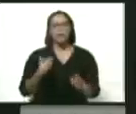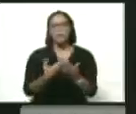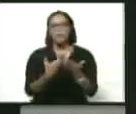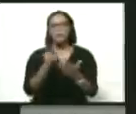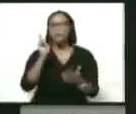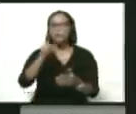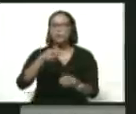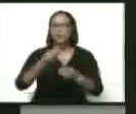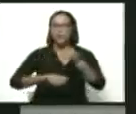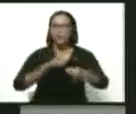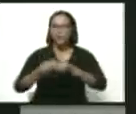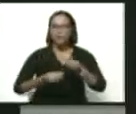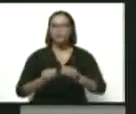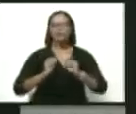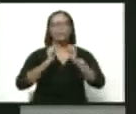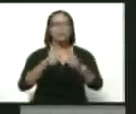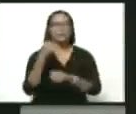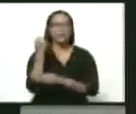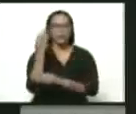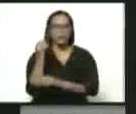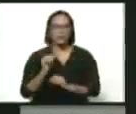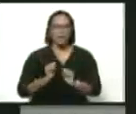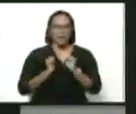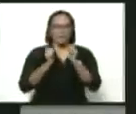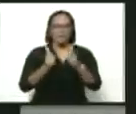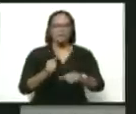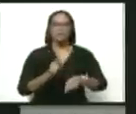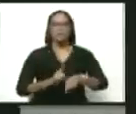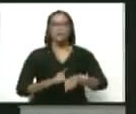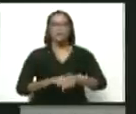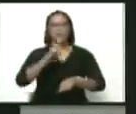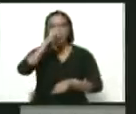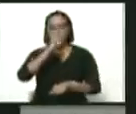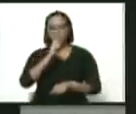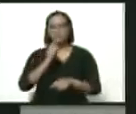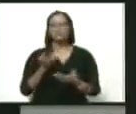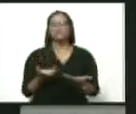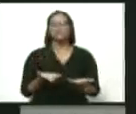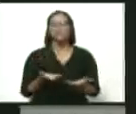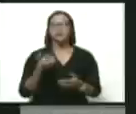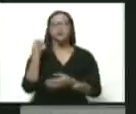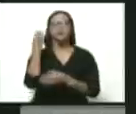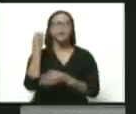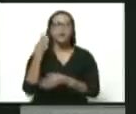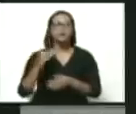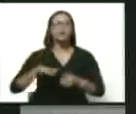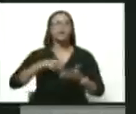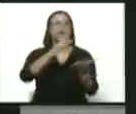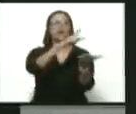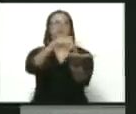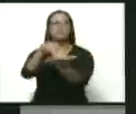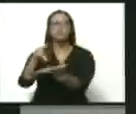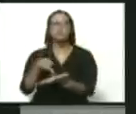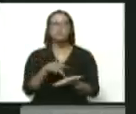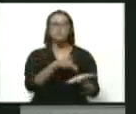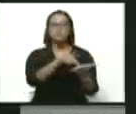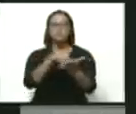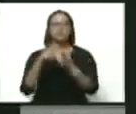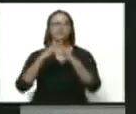hizo es que comenzáramos el Congreso desde principios de año, que sea un Congreso que pueda ir a todos los rincones de Venezuela a